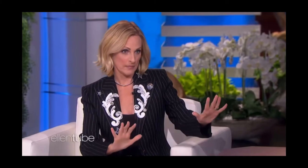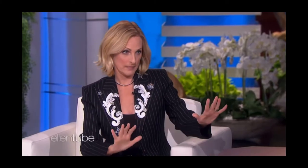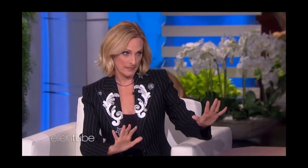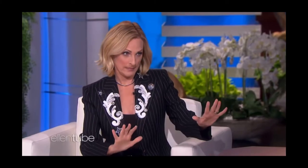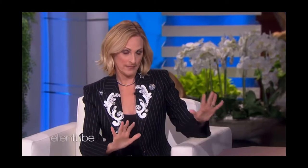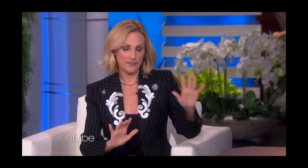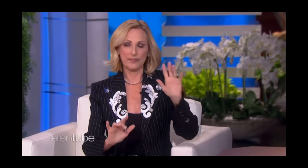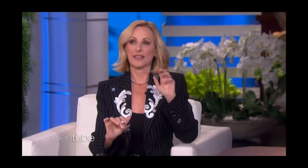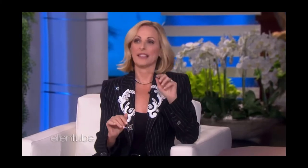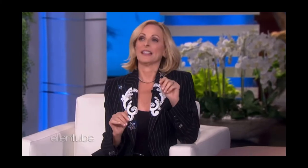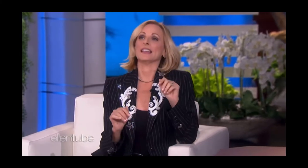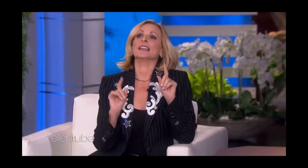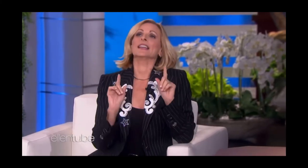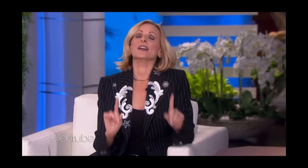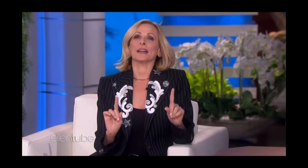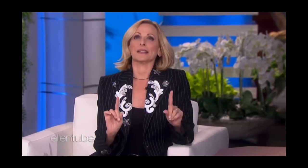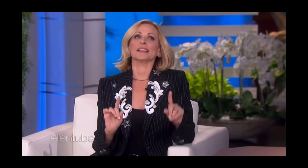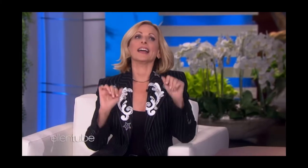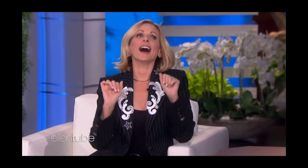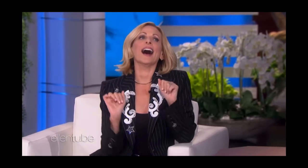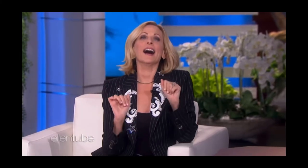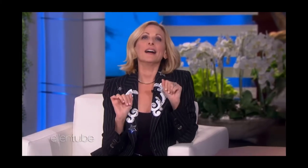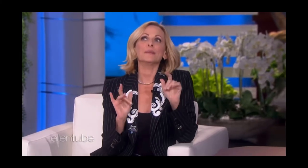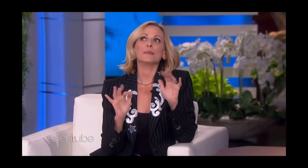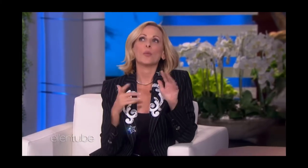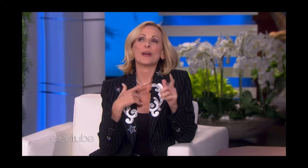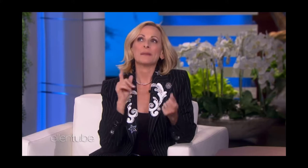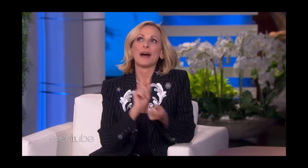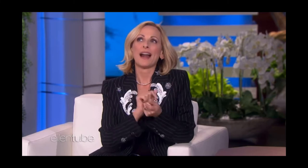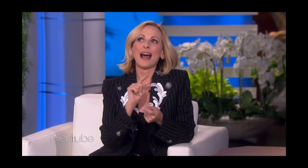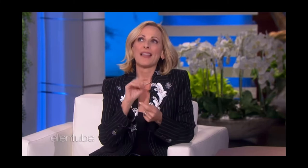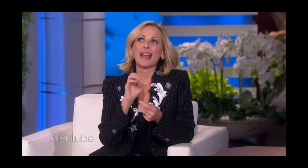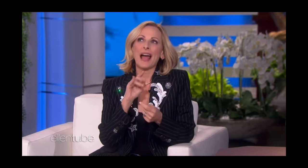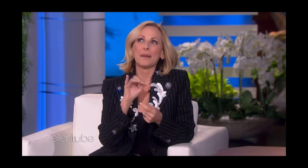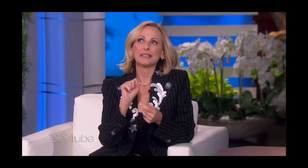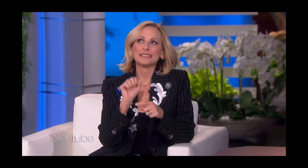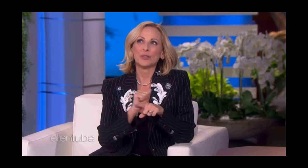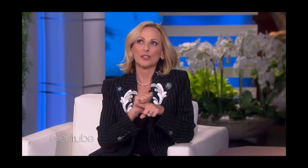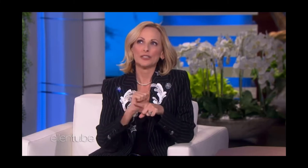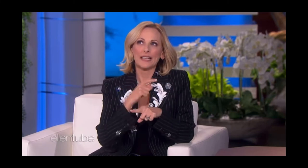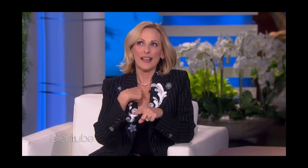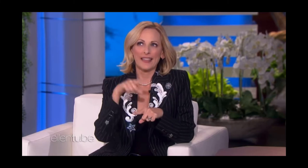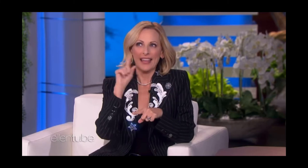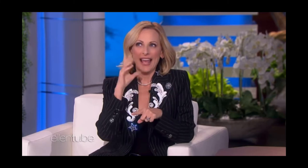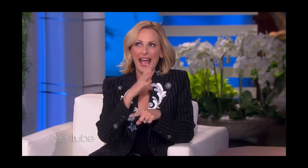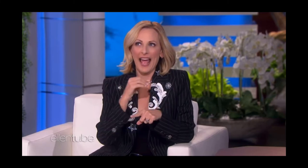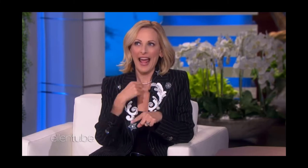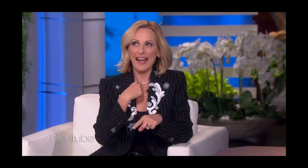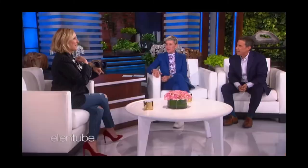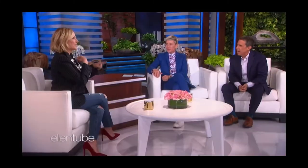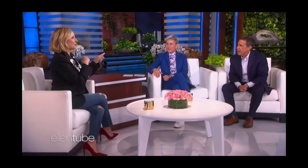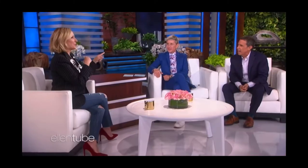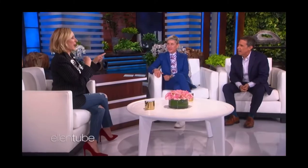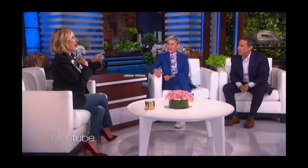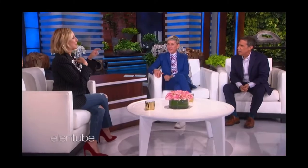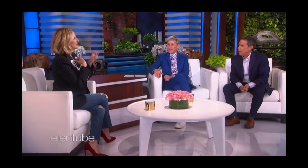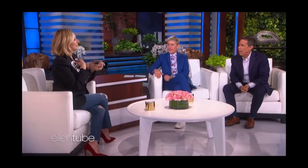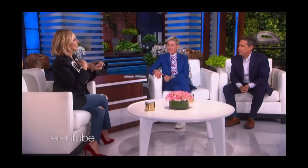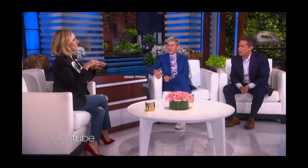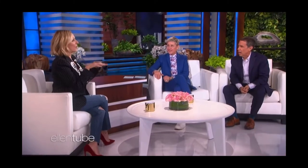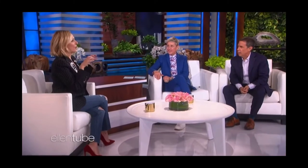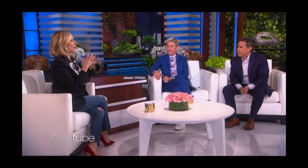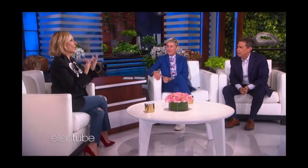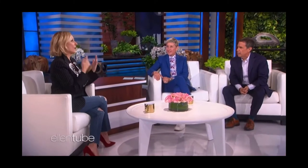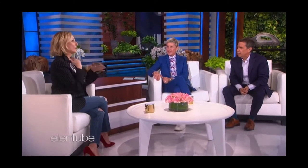sordos para toda la familia, o Marley no aparecía en la película. Y gracias al respaldo de Sean y los productores, la gente de Lionsgate